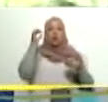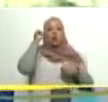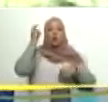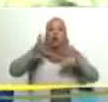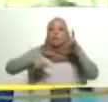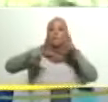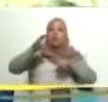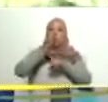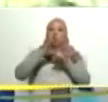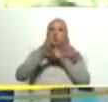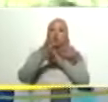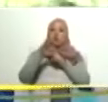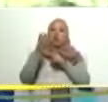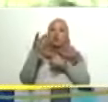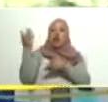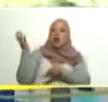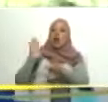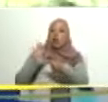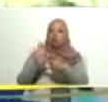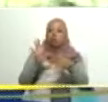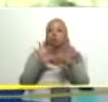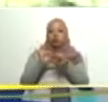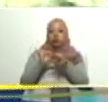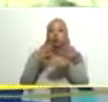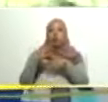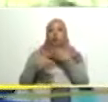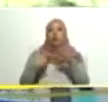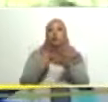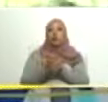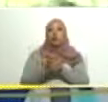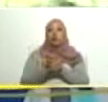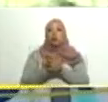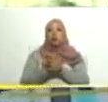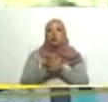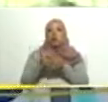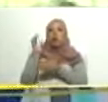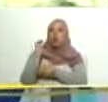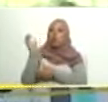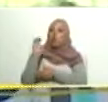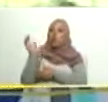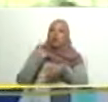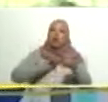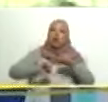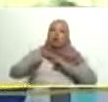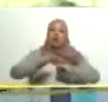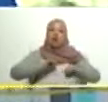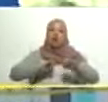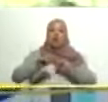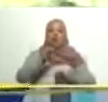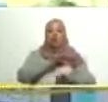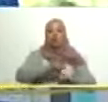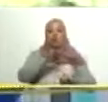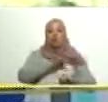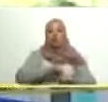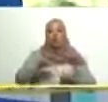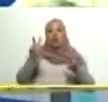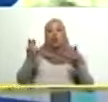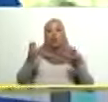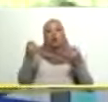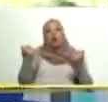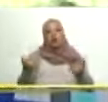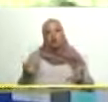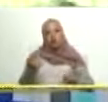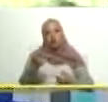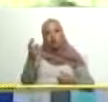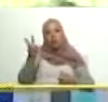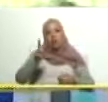expresiones, con nueva articulación, que será el Congreso de los Movimientos Sociales de la Nueva Época